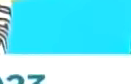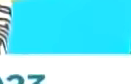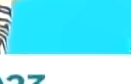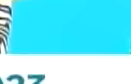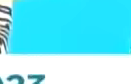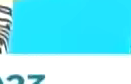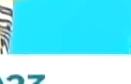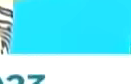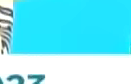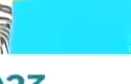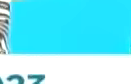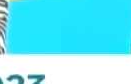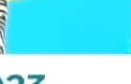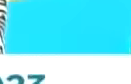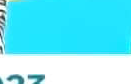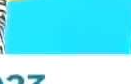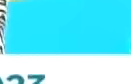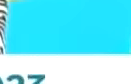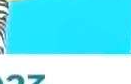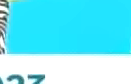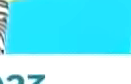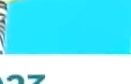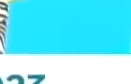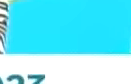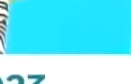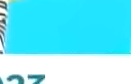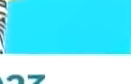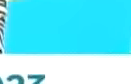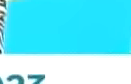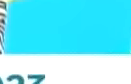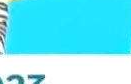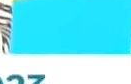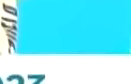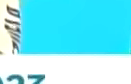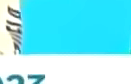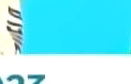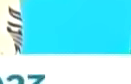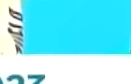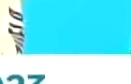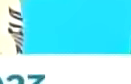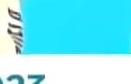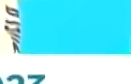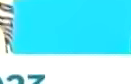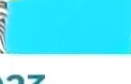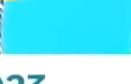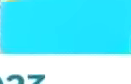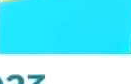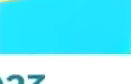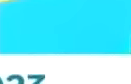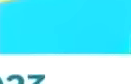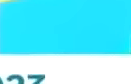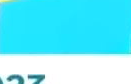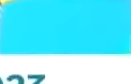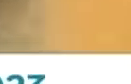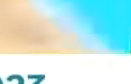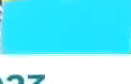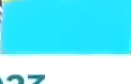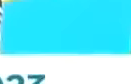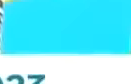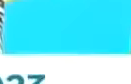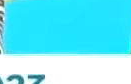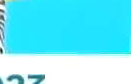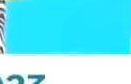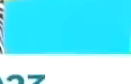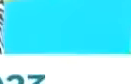vez en la historia de nuestra República un país decide preguntarle a su pueblo, a los hombres